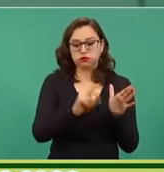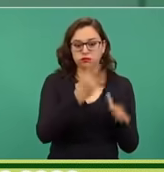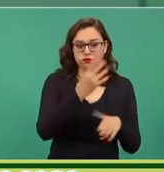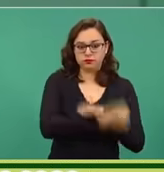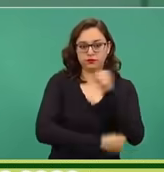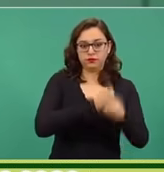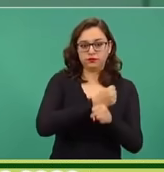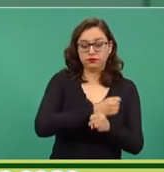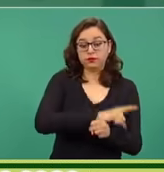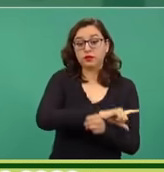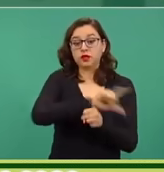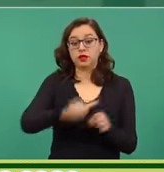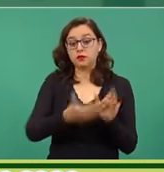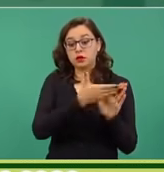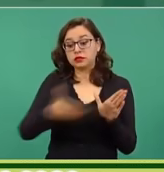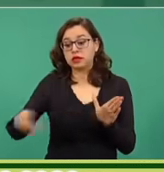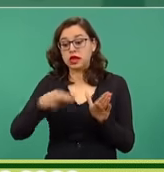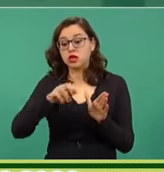años